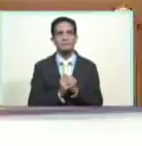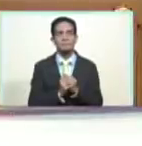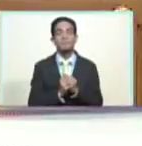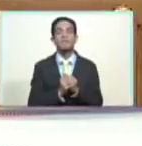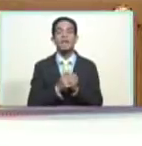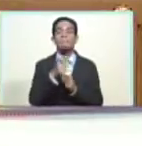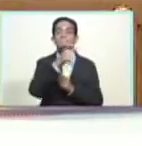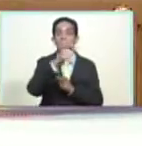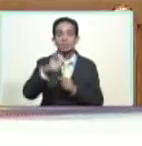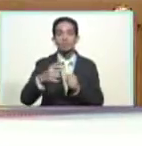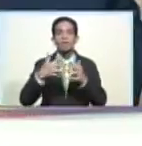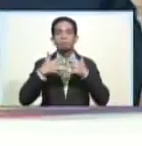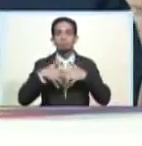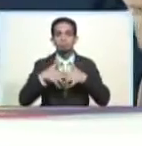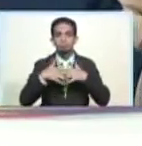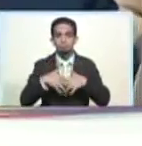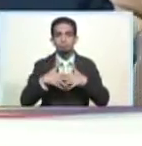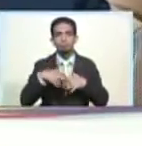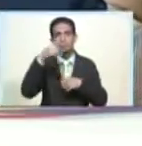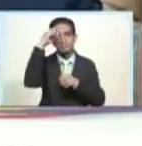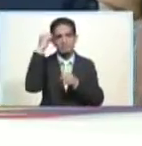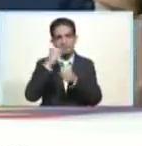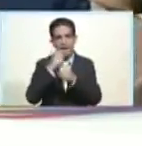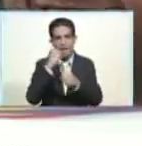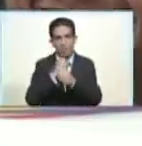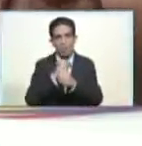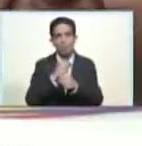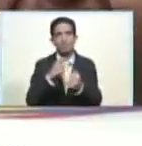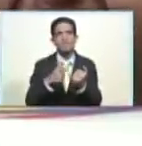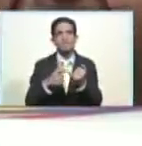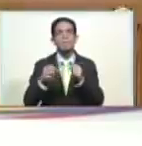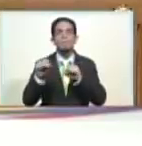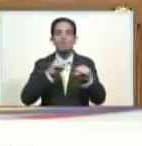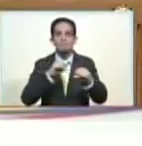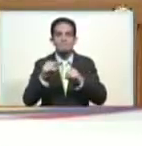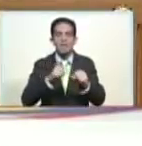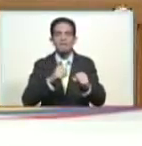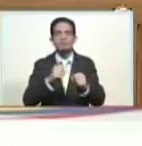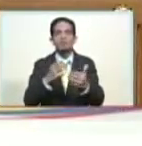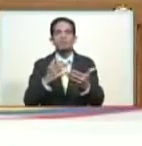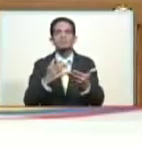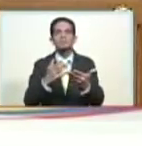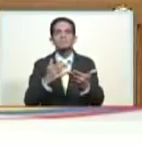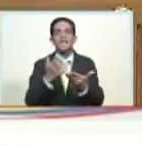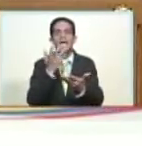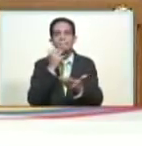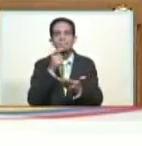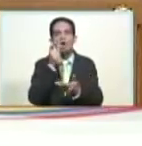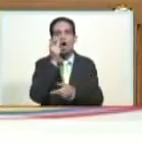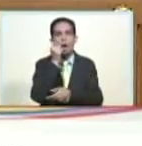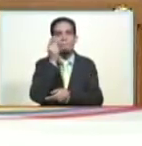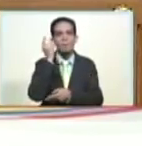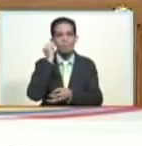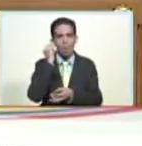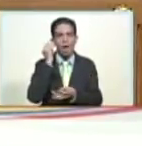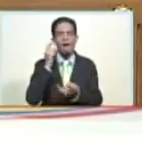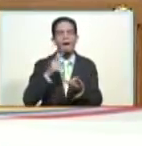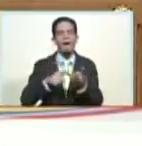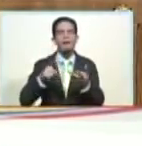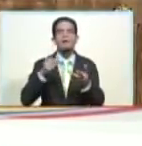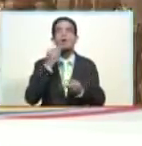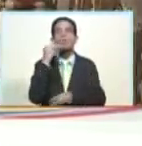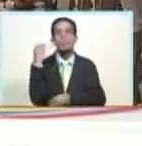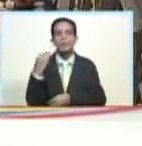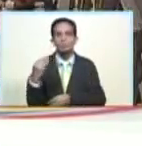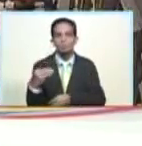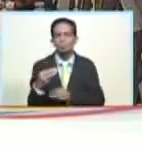A los empresarios, a la clase media, a los trabajadores, al movimiento de la sexodiversidad, a las mujeres, a la